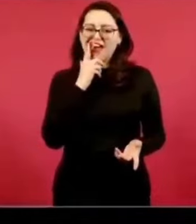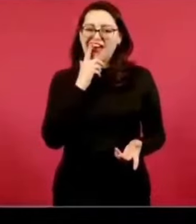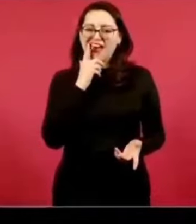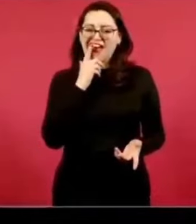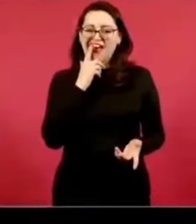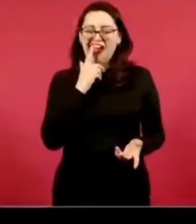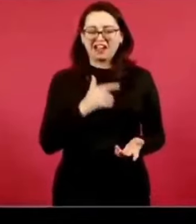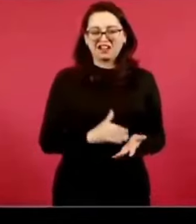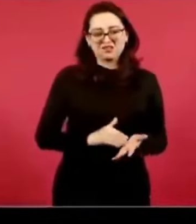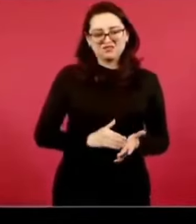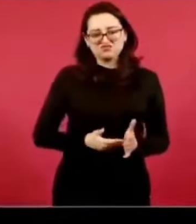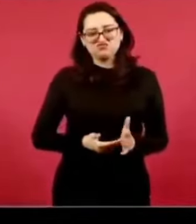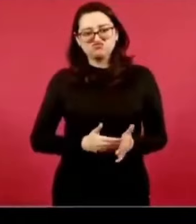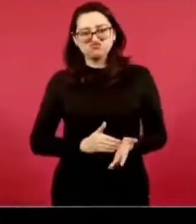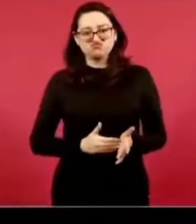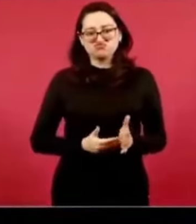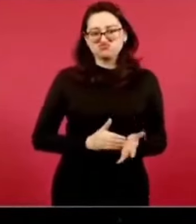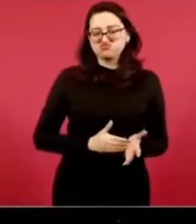huizachero,